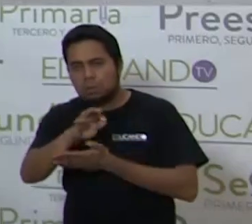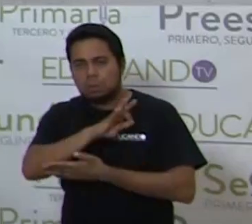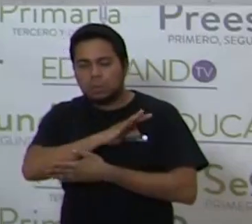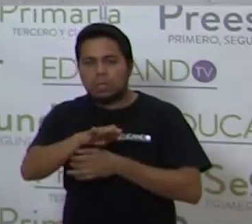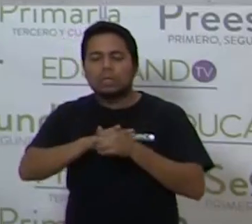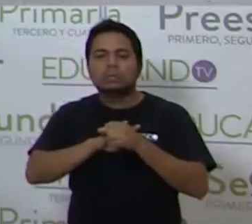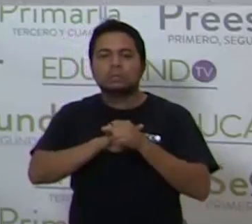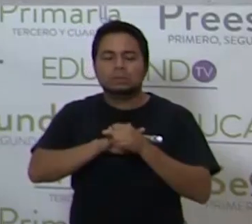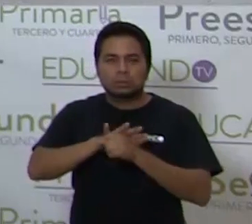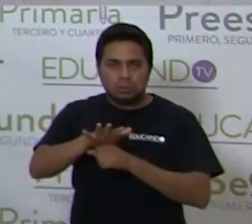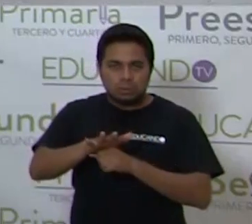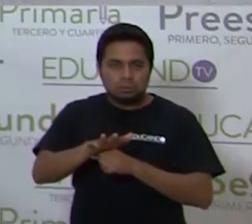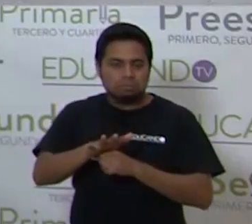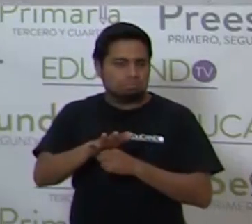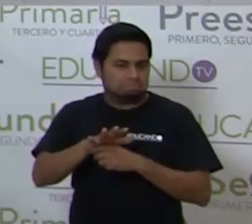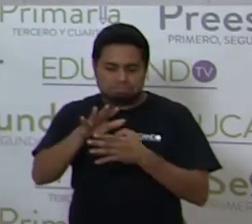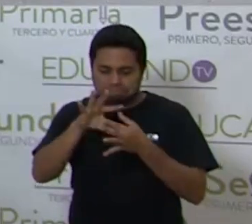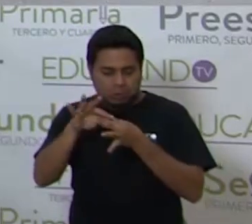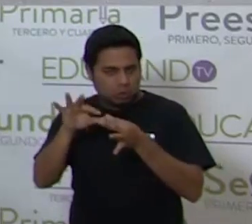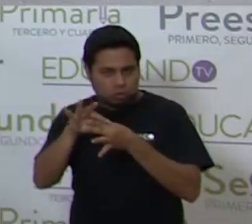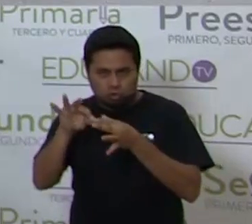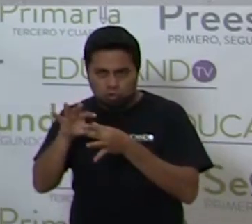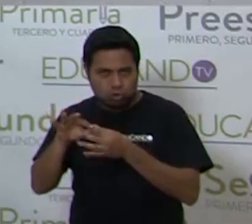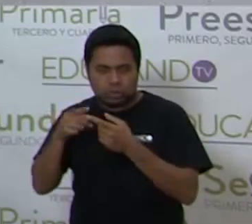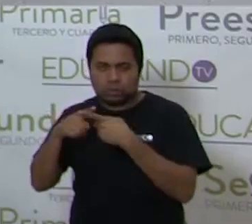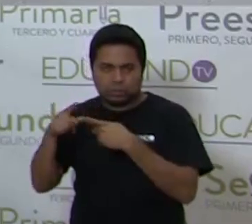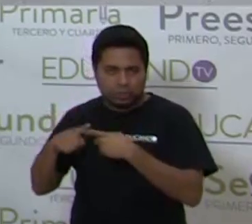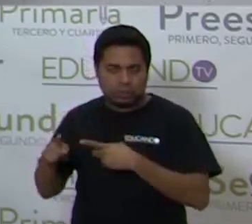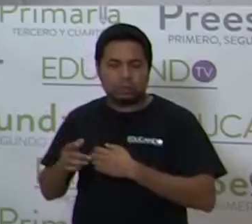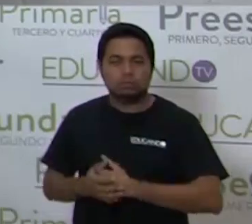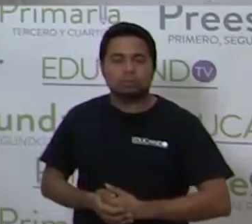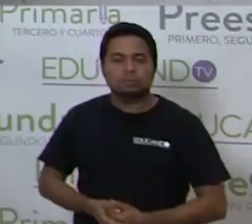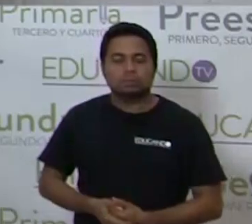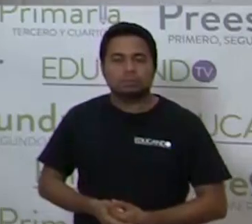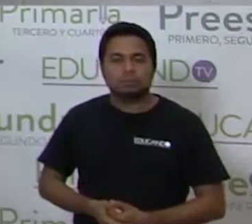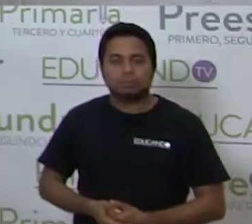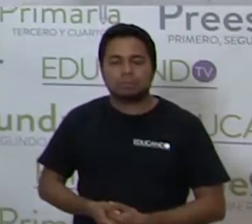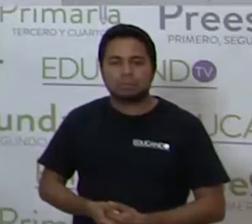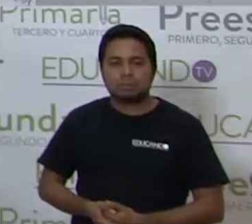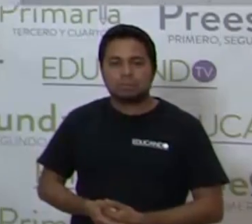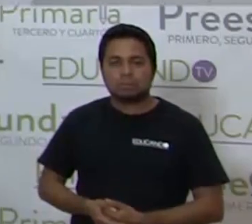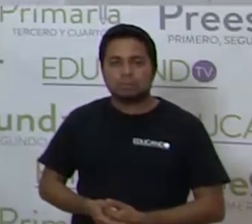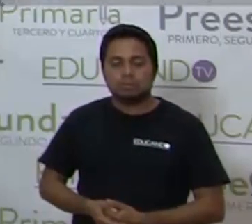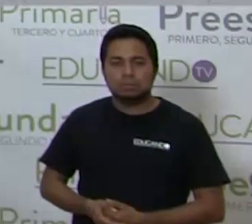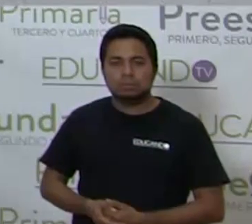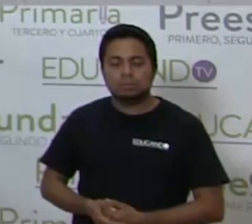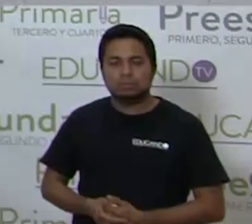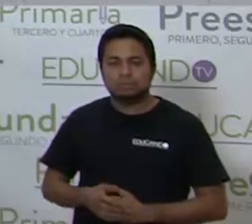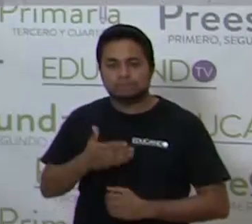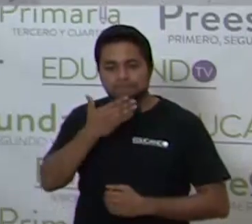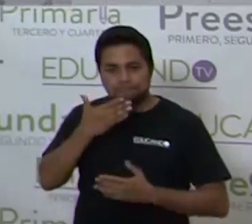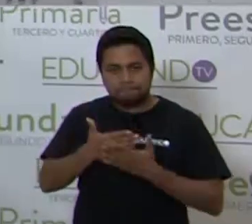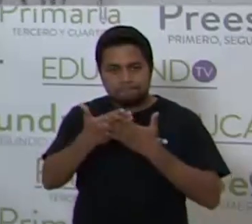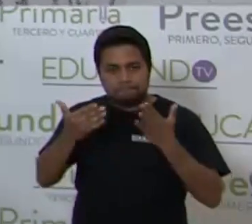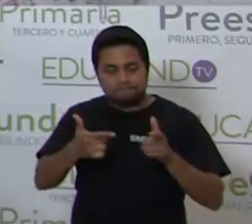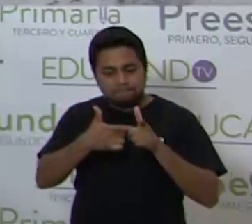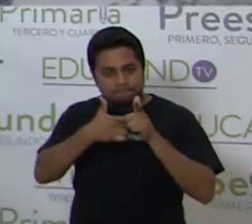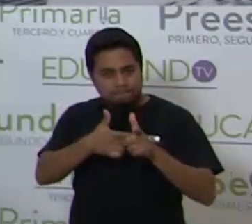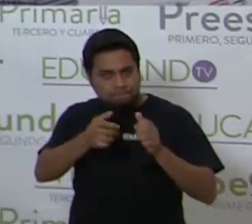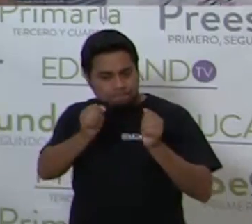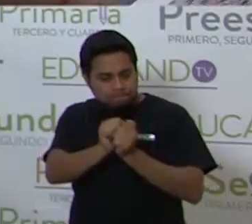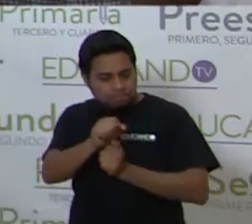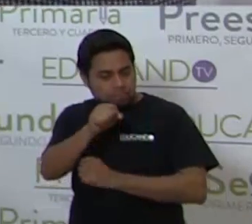y cada una de tus instrucciones. Ahora bien, vamos a continuar dentro de nuestra